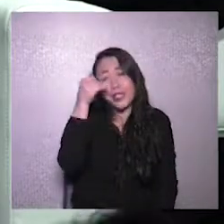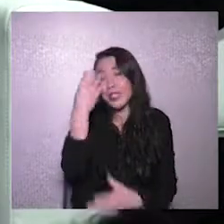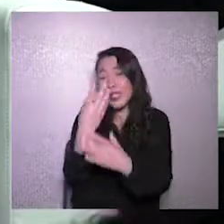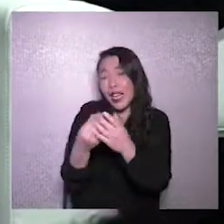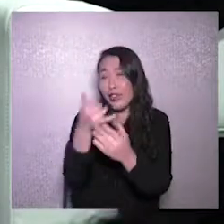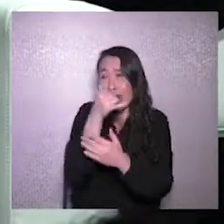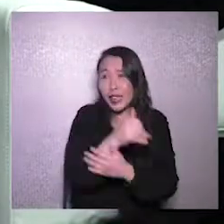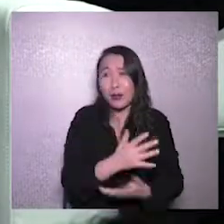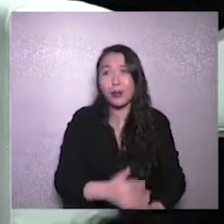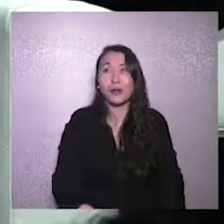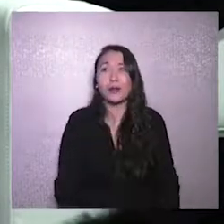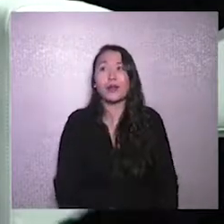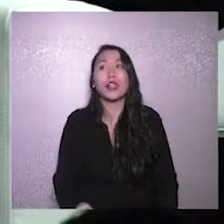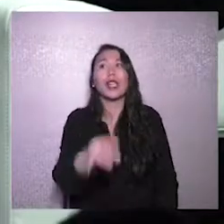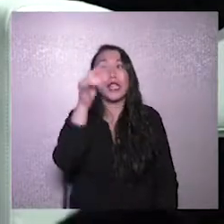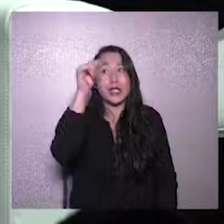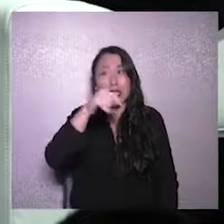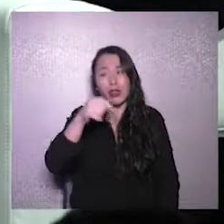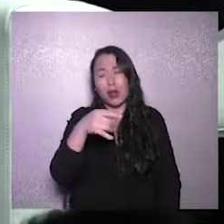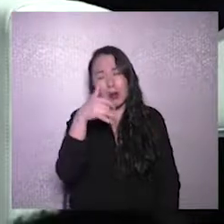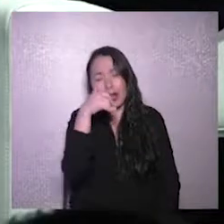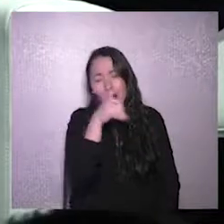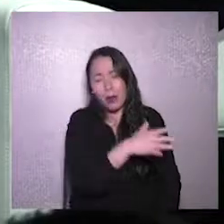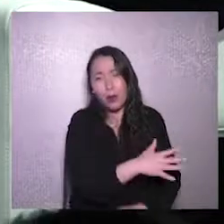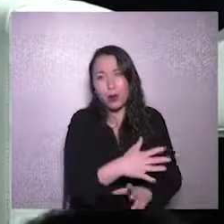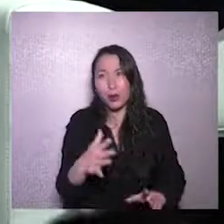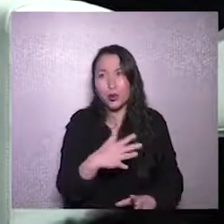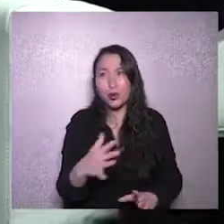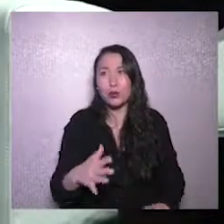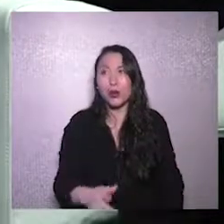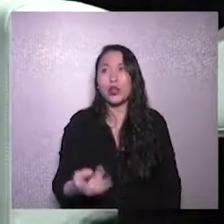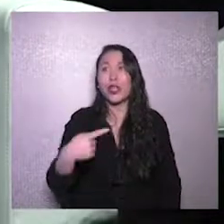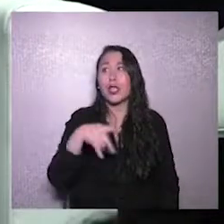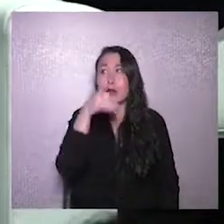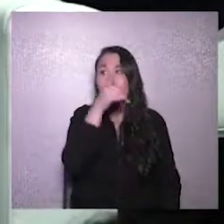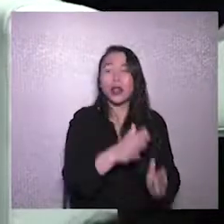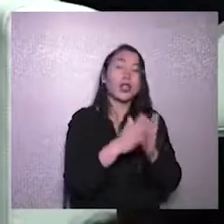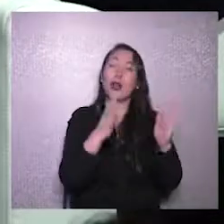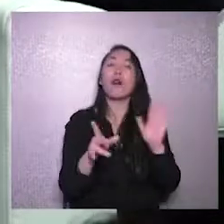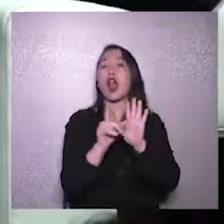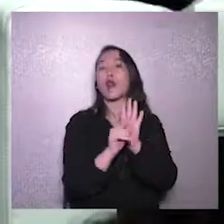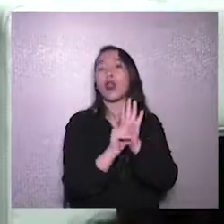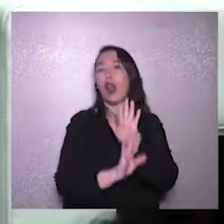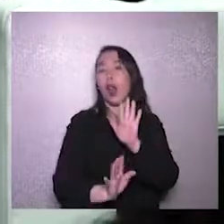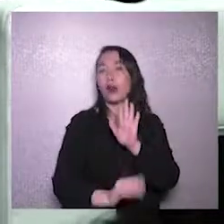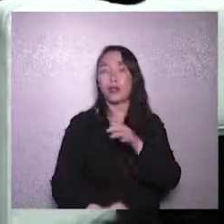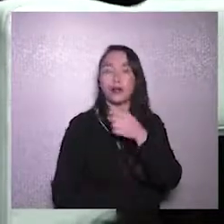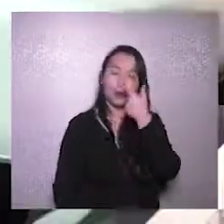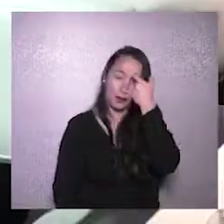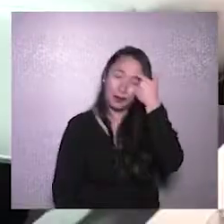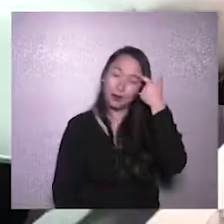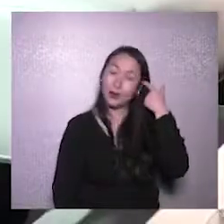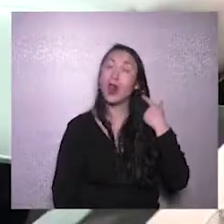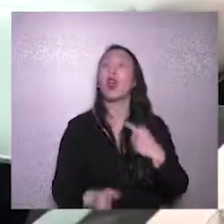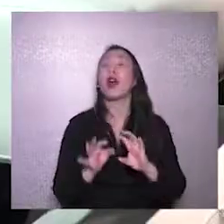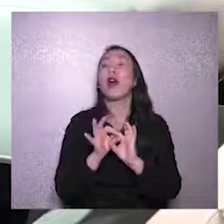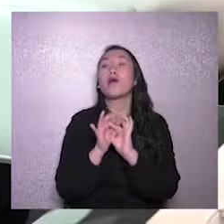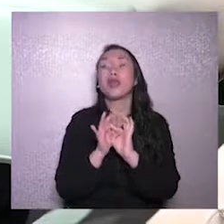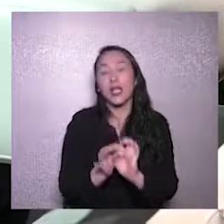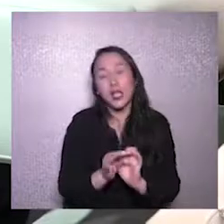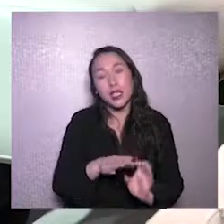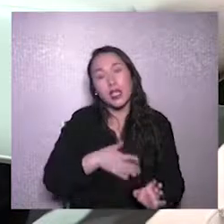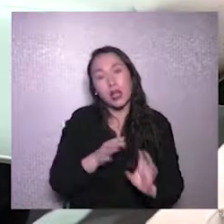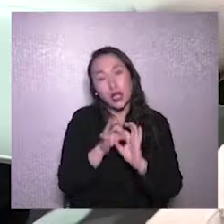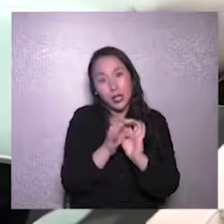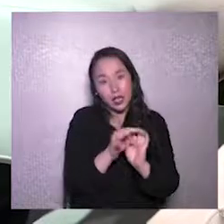ahí. Es que esto da para mucho rato. Es como las consultas médicas. Estamos en la época del Twitter nomás. Eso. Muy bien. Muchas gracias. Quiero agradecer